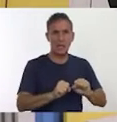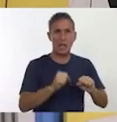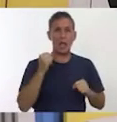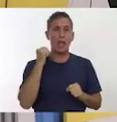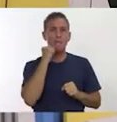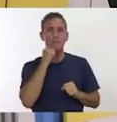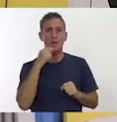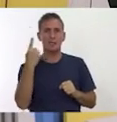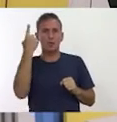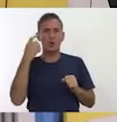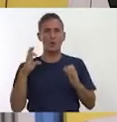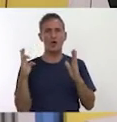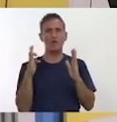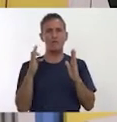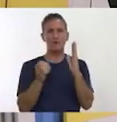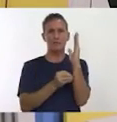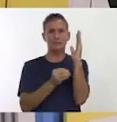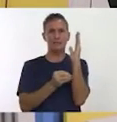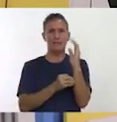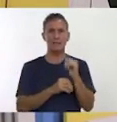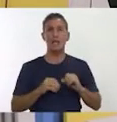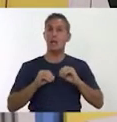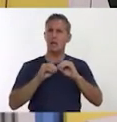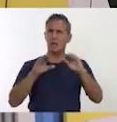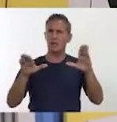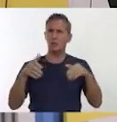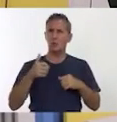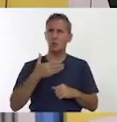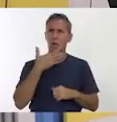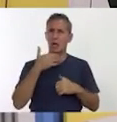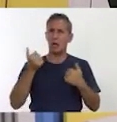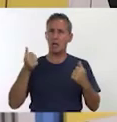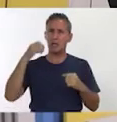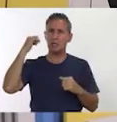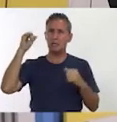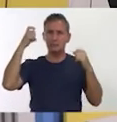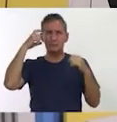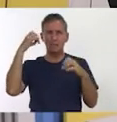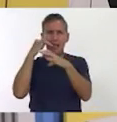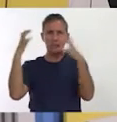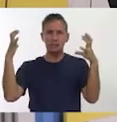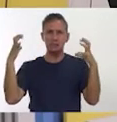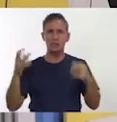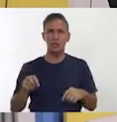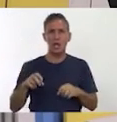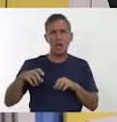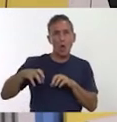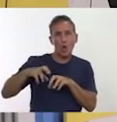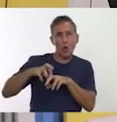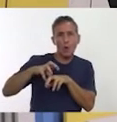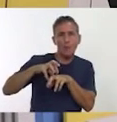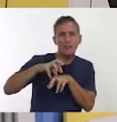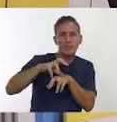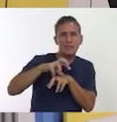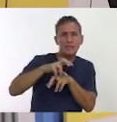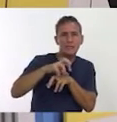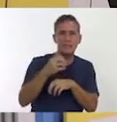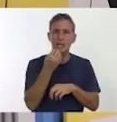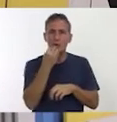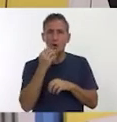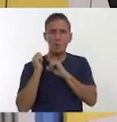fuerza, tenemos más de una. Miren si la naturaleza es sabia, cómo las hormiguitas llevan la comida hacia el